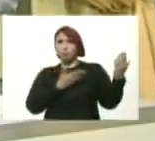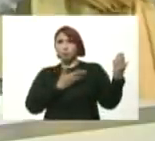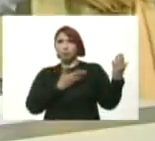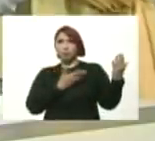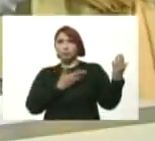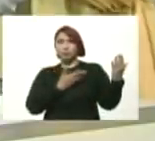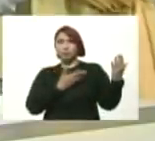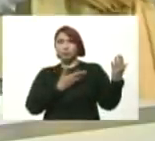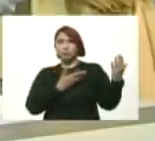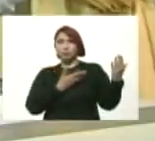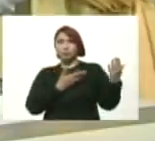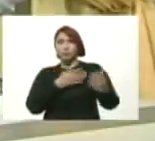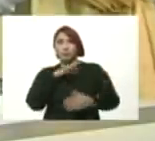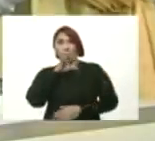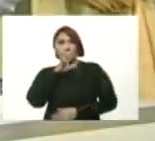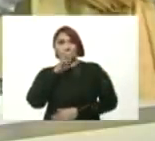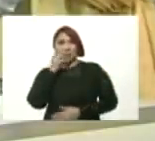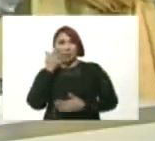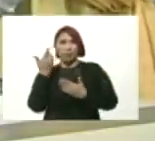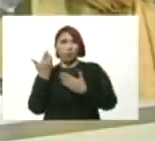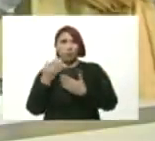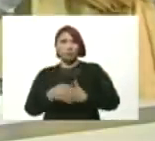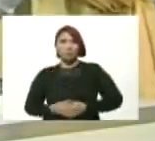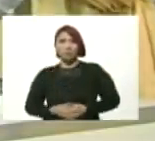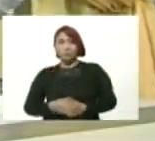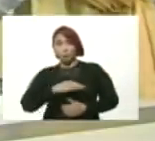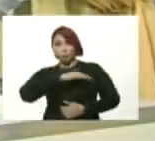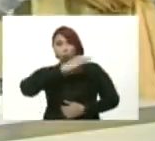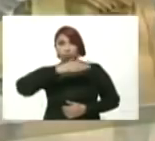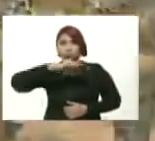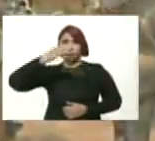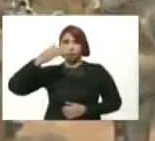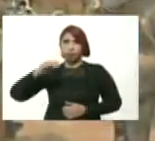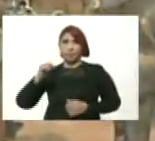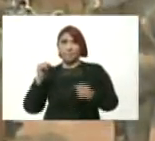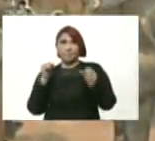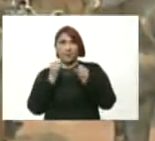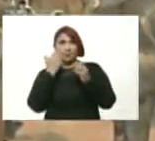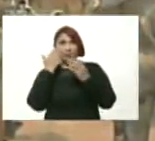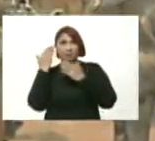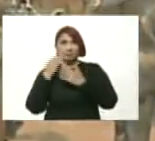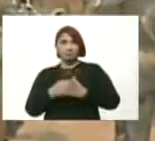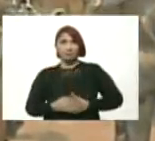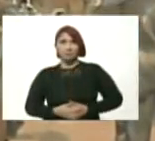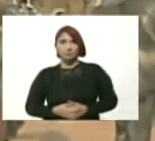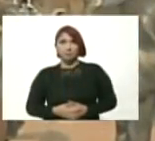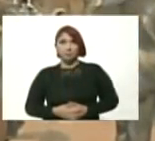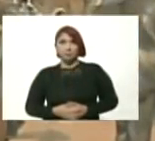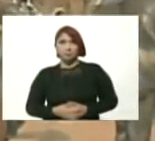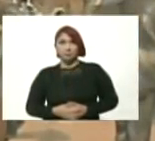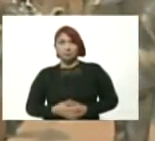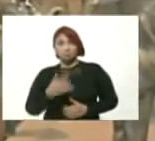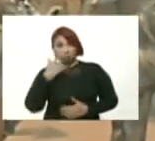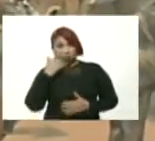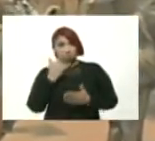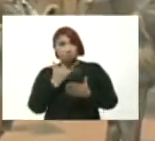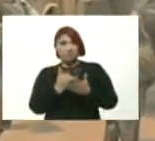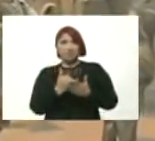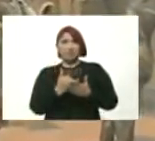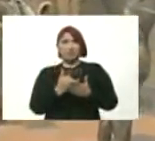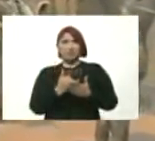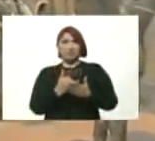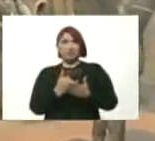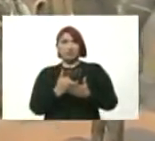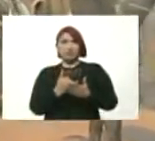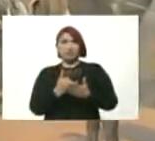o deben ser las montañas andinas por allá por mérida y fíjense la sombra de los